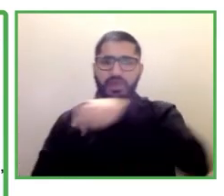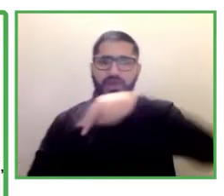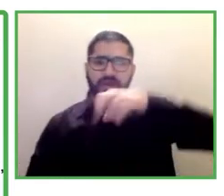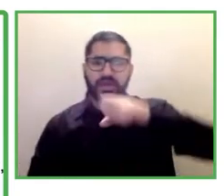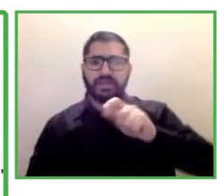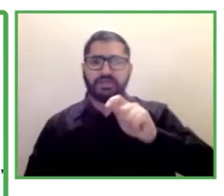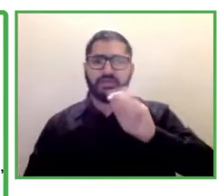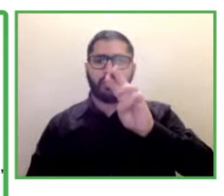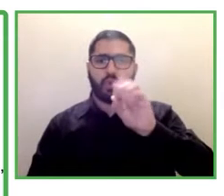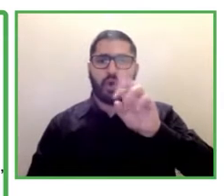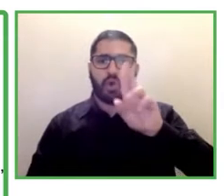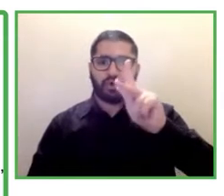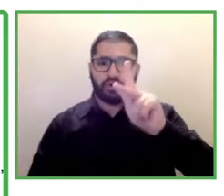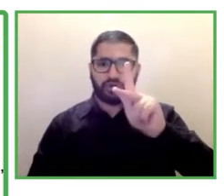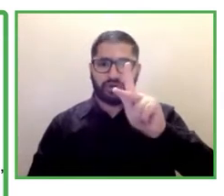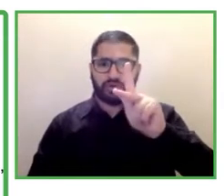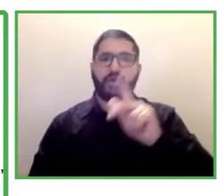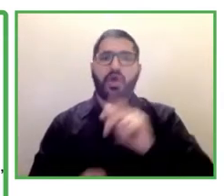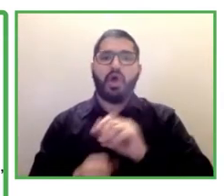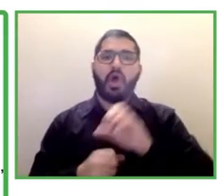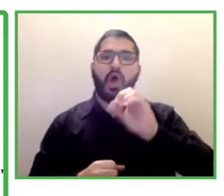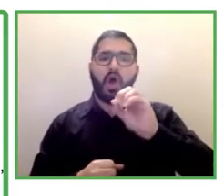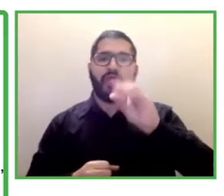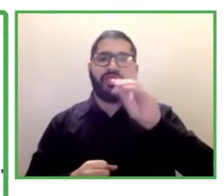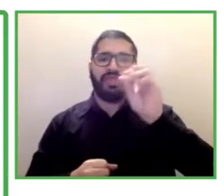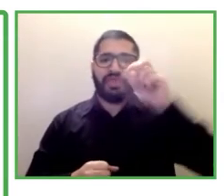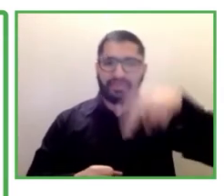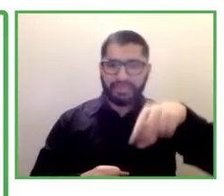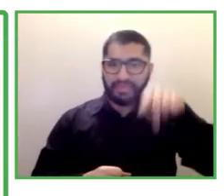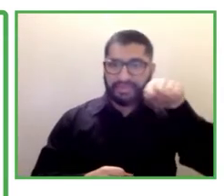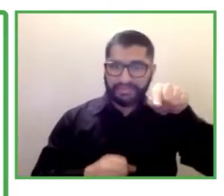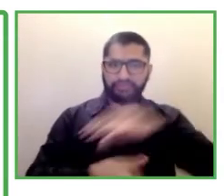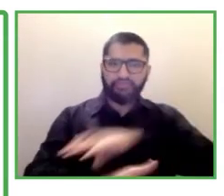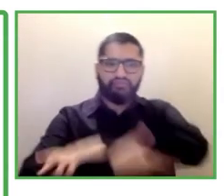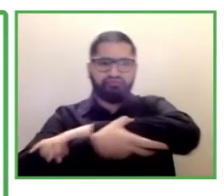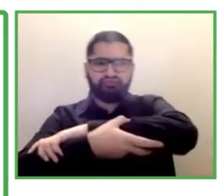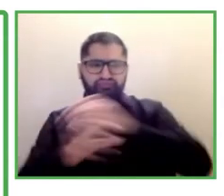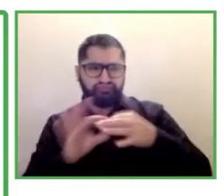nos abrió la puerta en JobPath para poder tener todos los productos